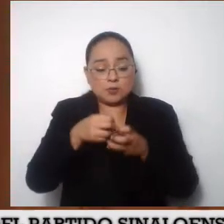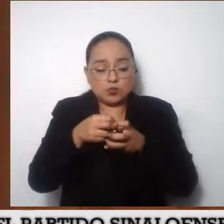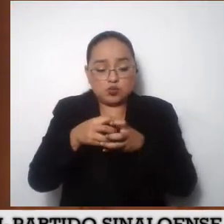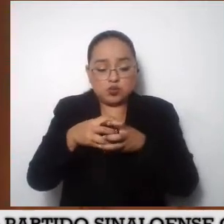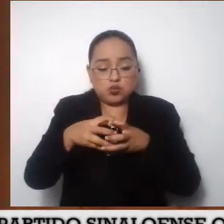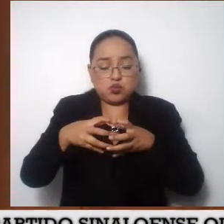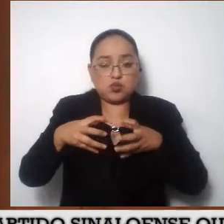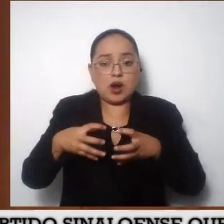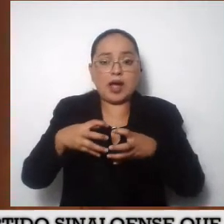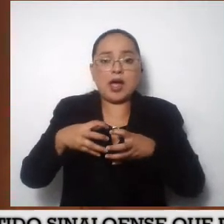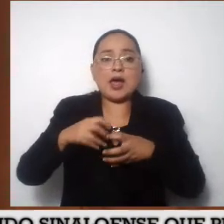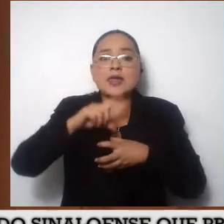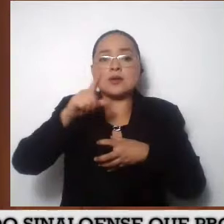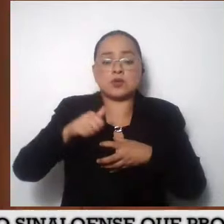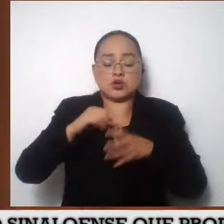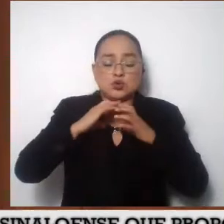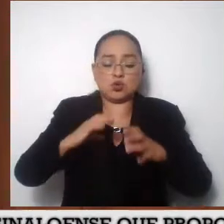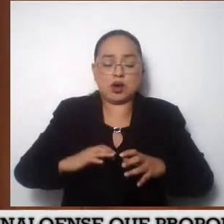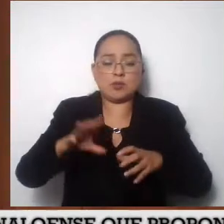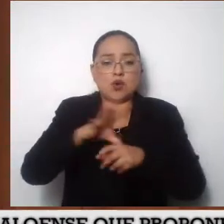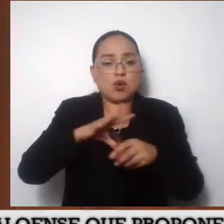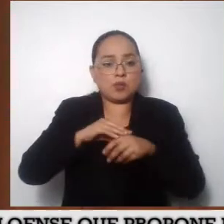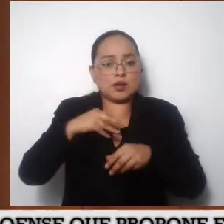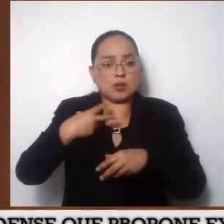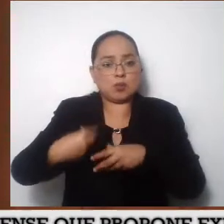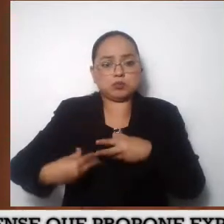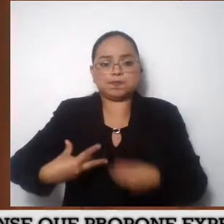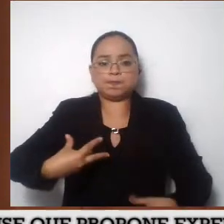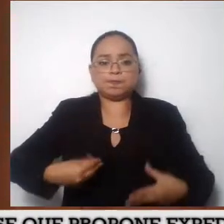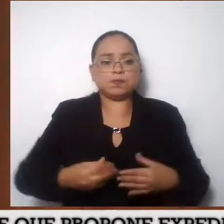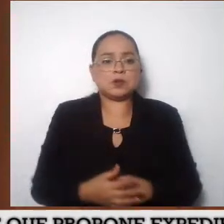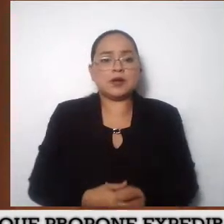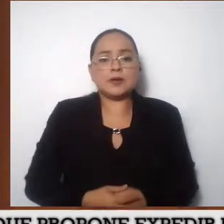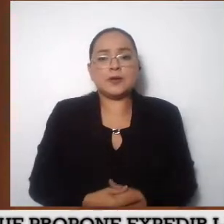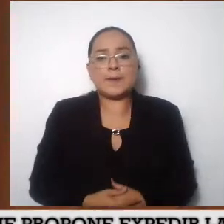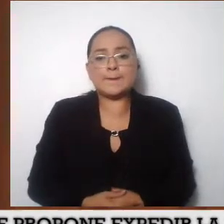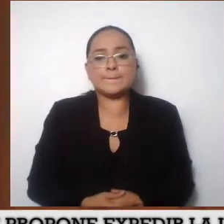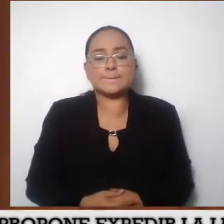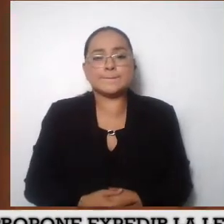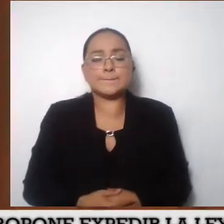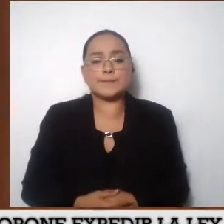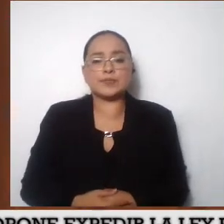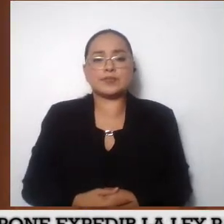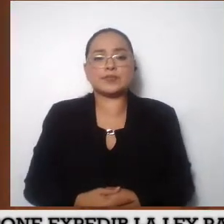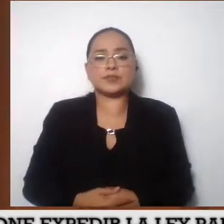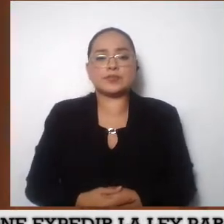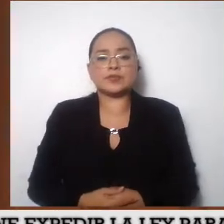otras partes del cuerpo.